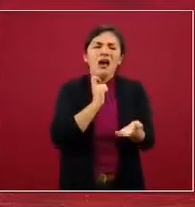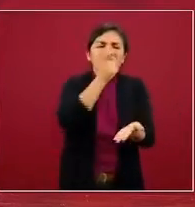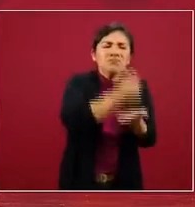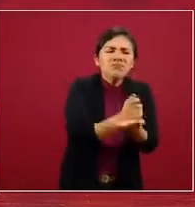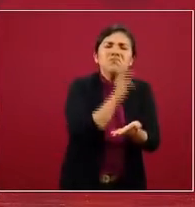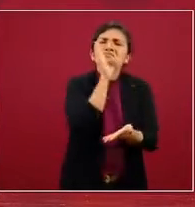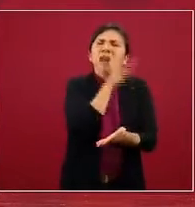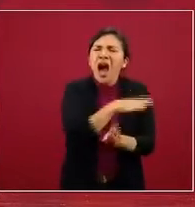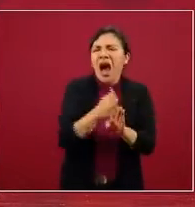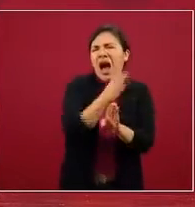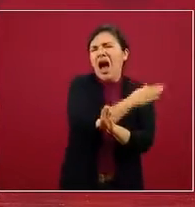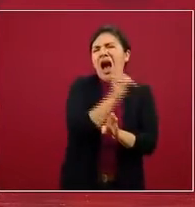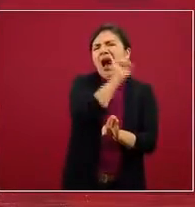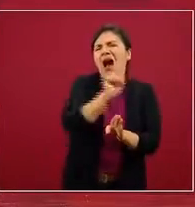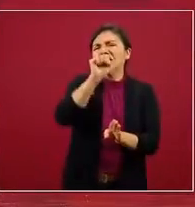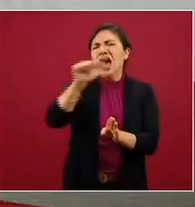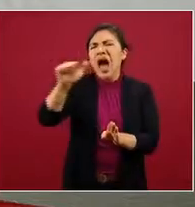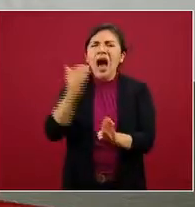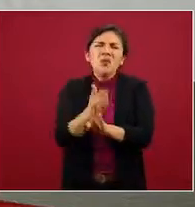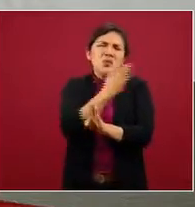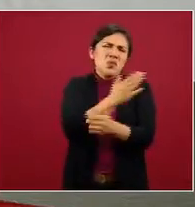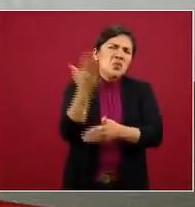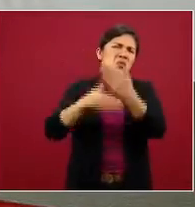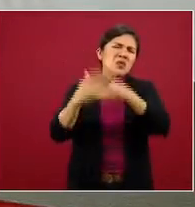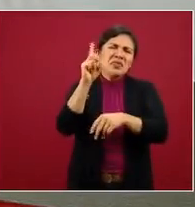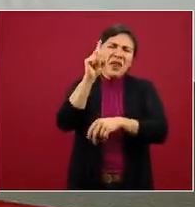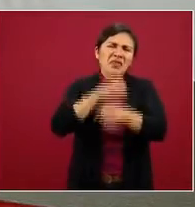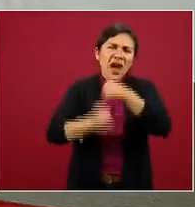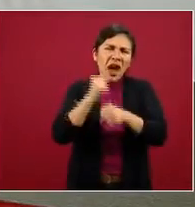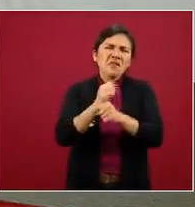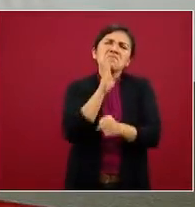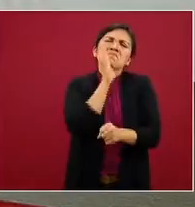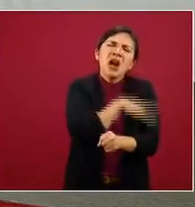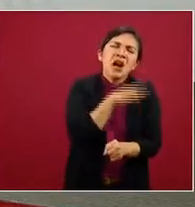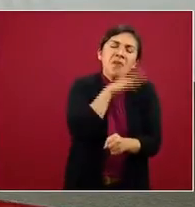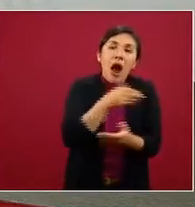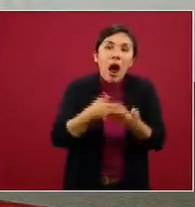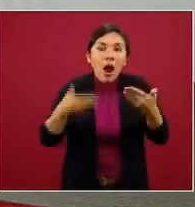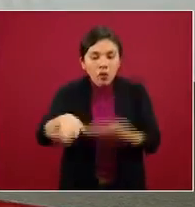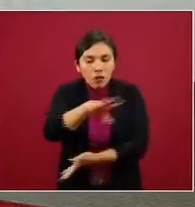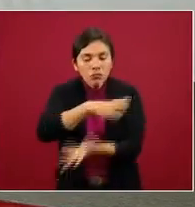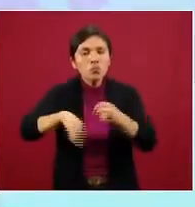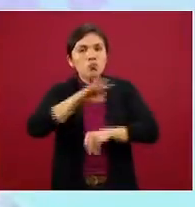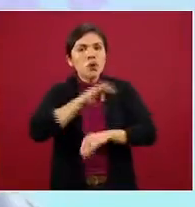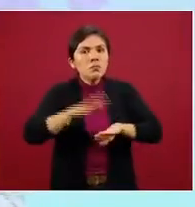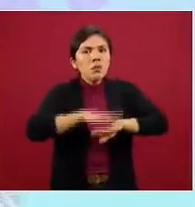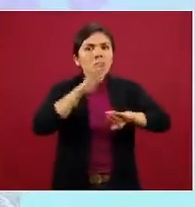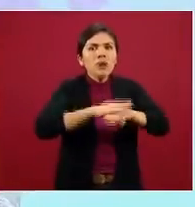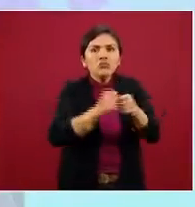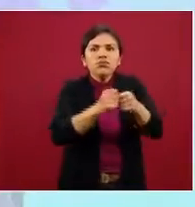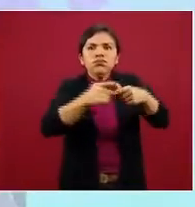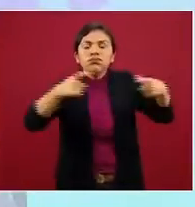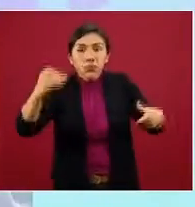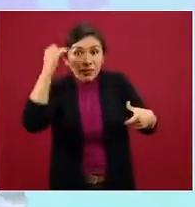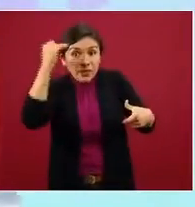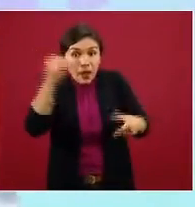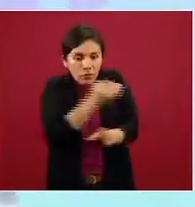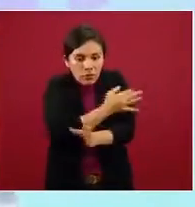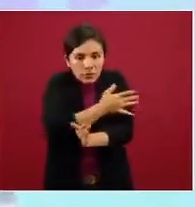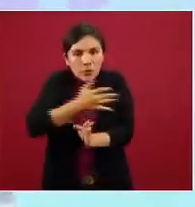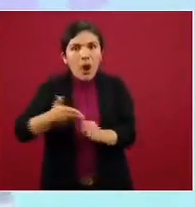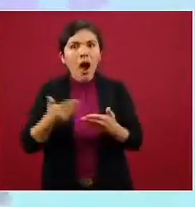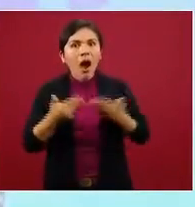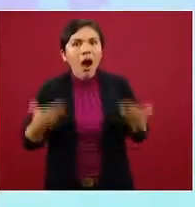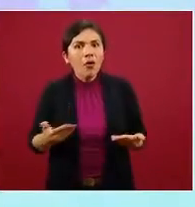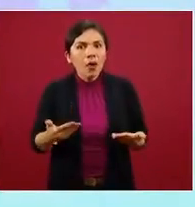del Sistema Nacional de Salud a lo largo de los últimos 30 años y que logramos expandir en el tiempo que lo hemos mostrado